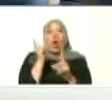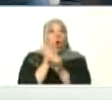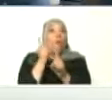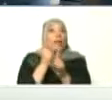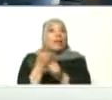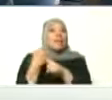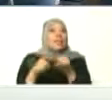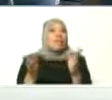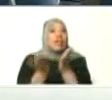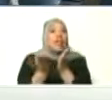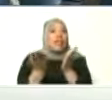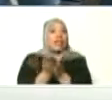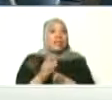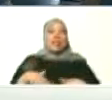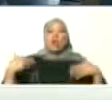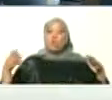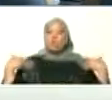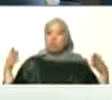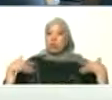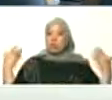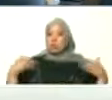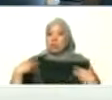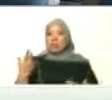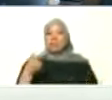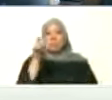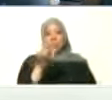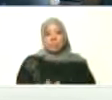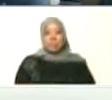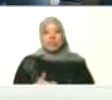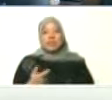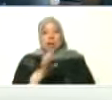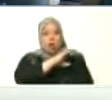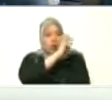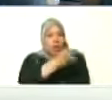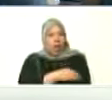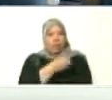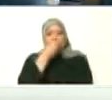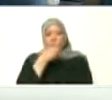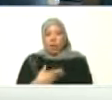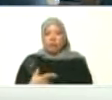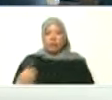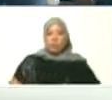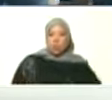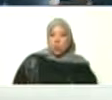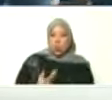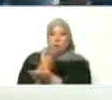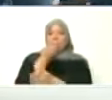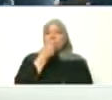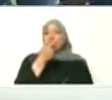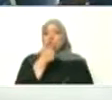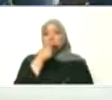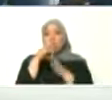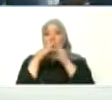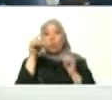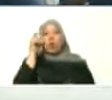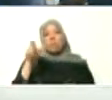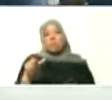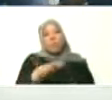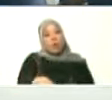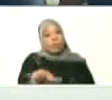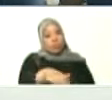las distintas comunidades. Aquí hay mucha emoción, presidente, mucho amor, una energía, una espiritualidad muy bonita de todo el pueblo de